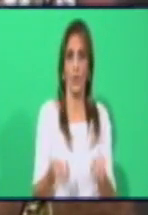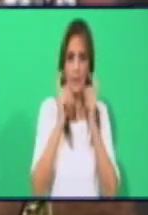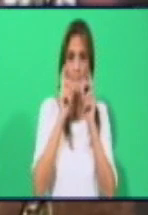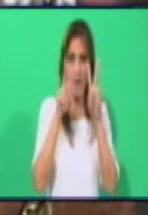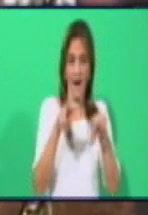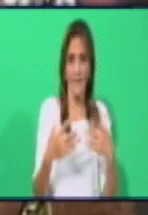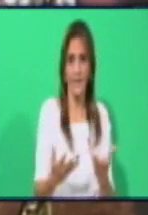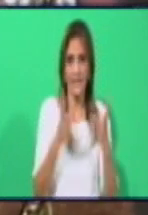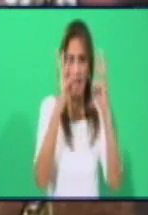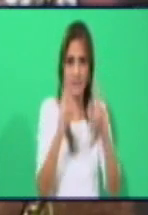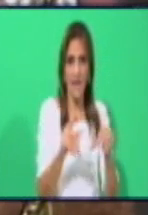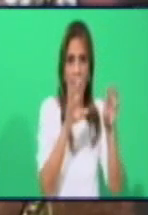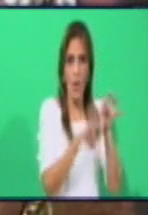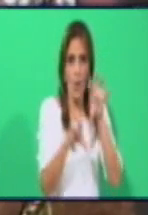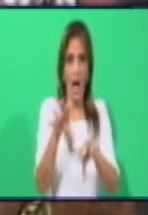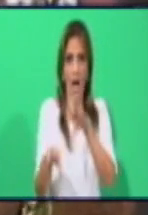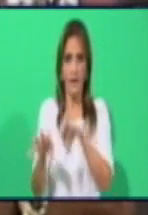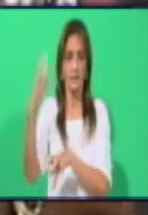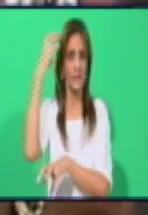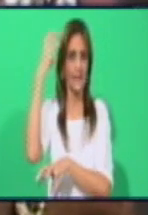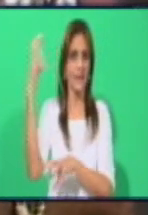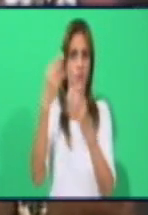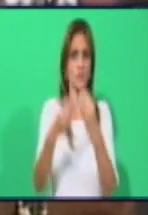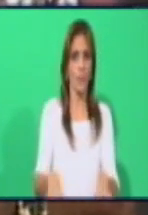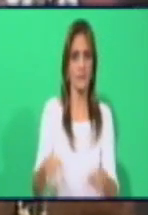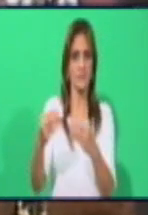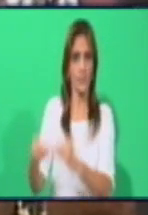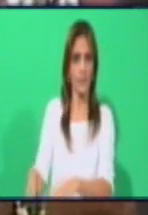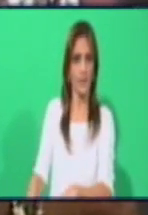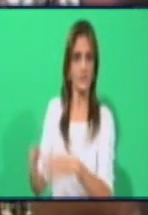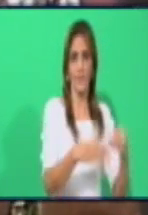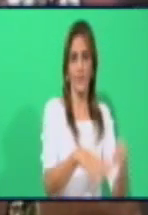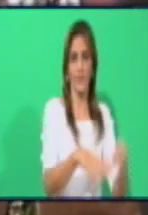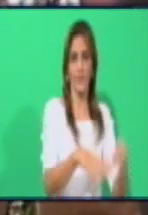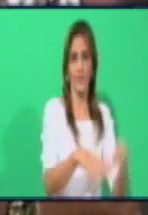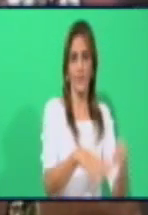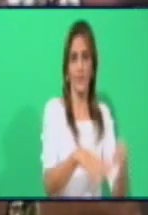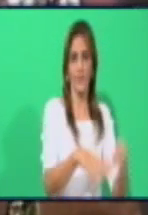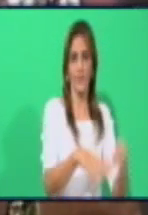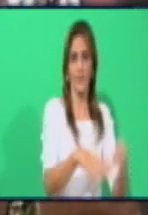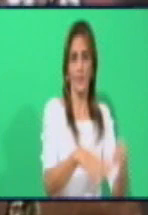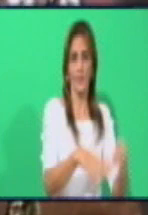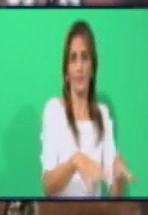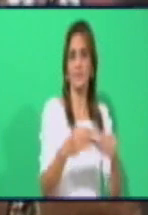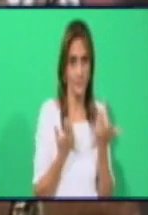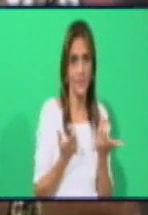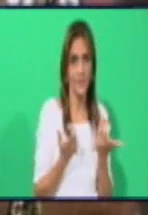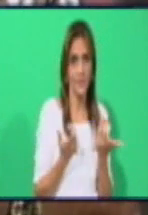importante de unidades con sobrante de estos garrafales. Y yo que trabajé un tiempo,